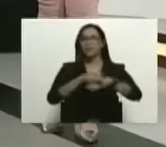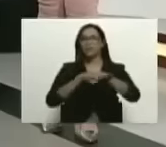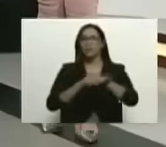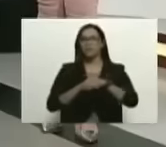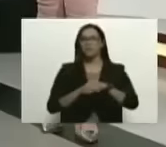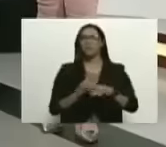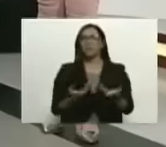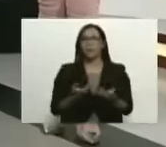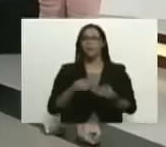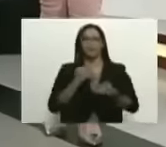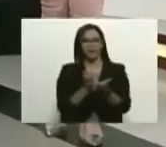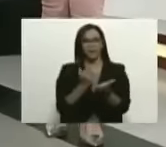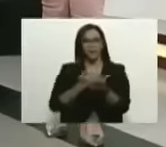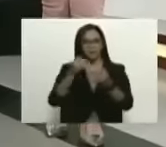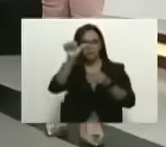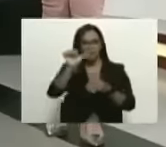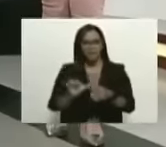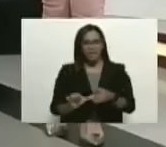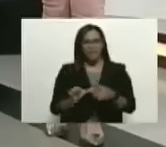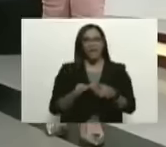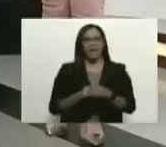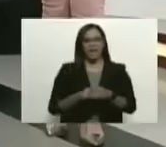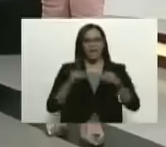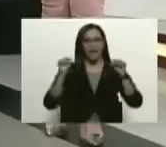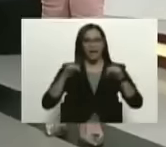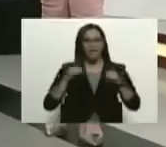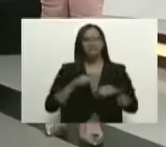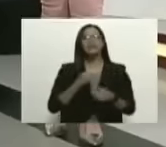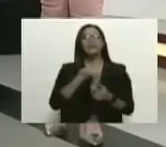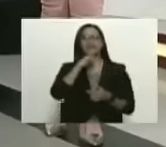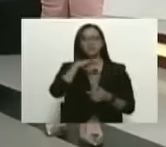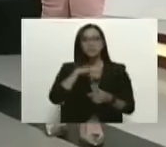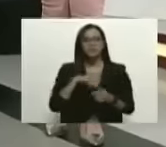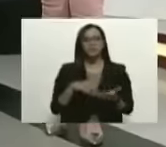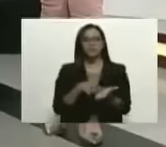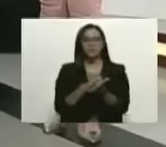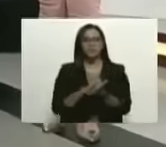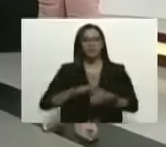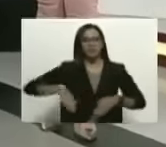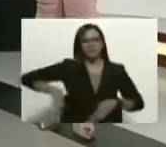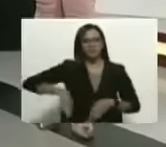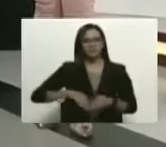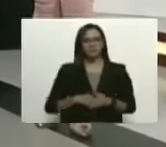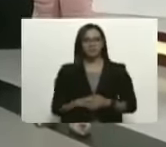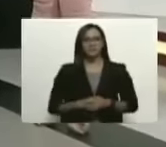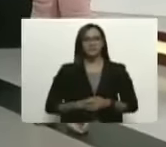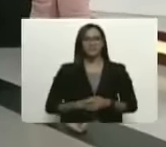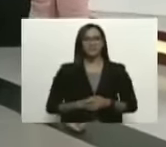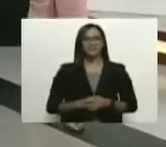repasar parte de lo que corresponde a esta historia en cuanto a la Guayana Esequiba para nuestro país.